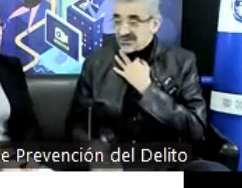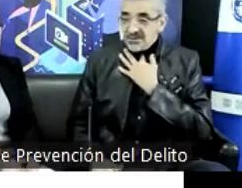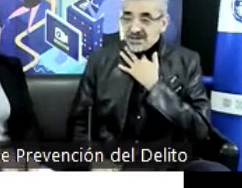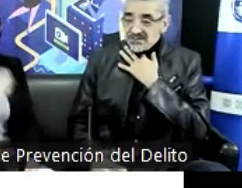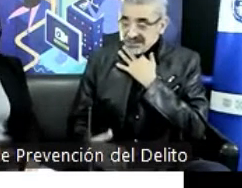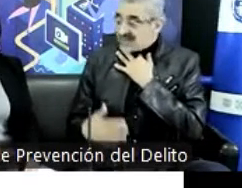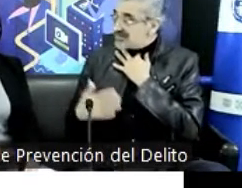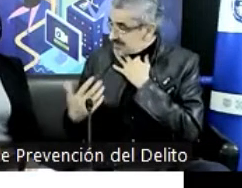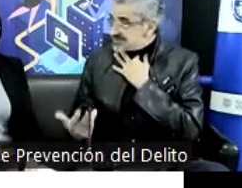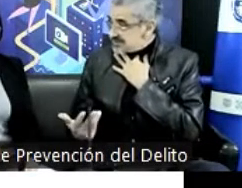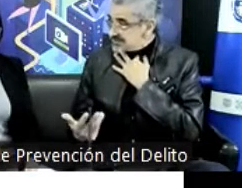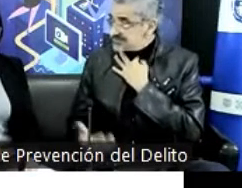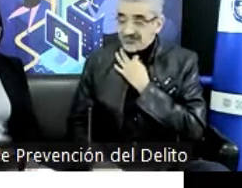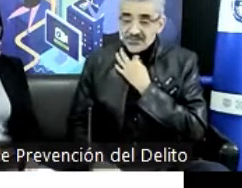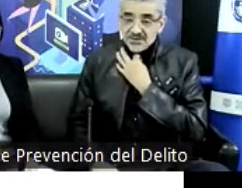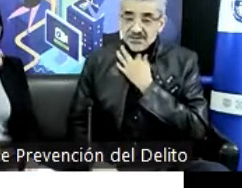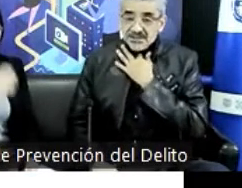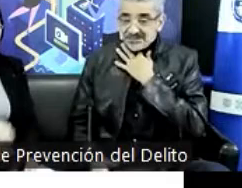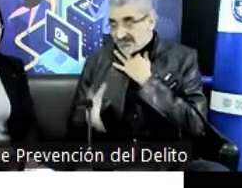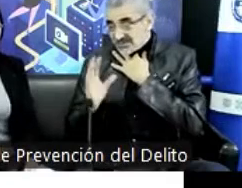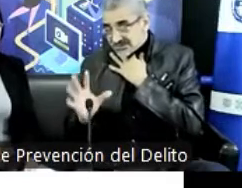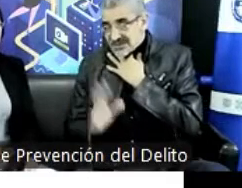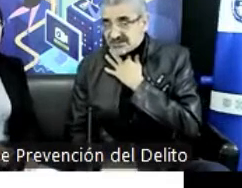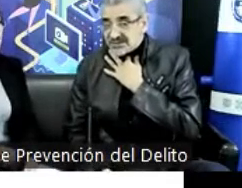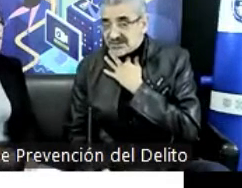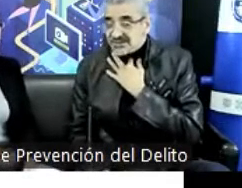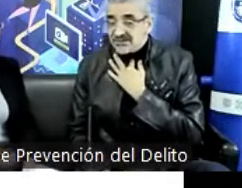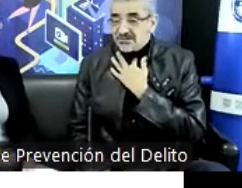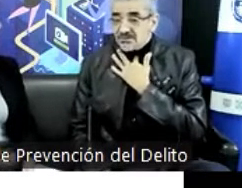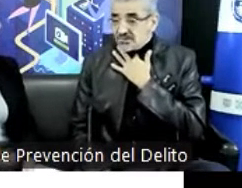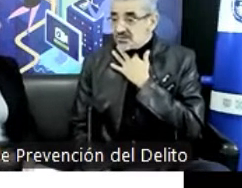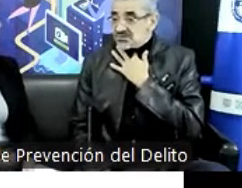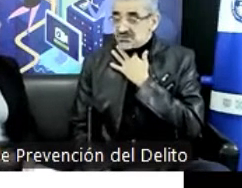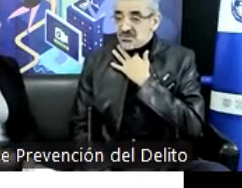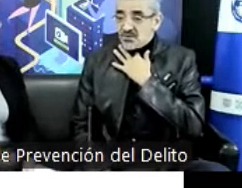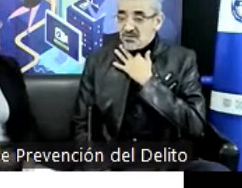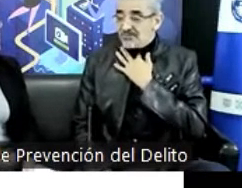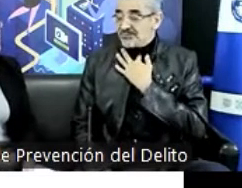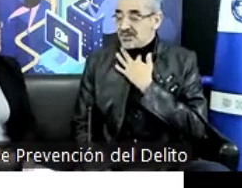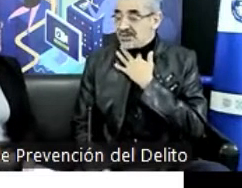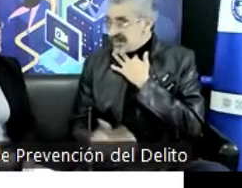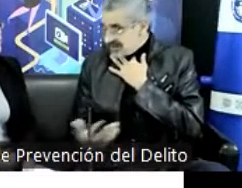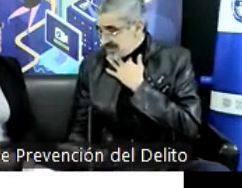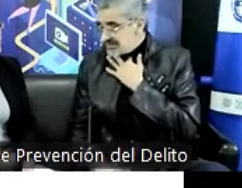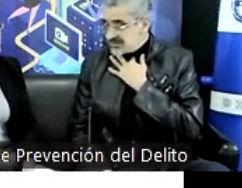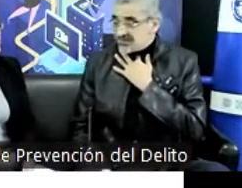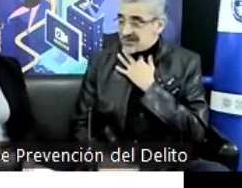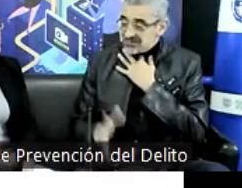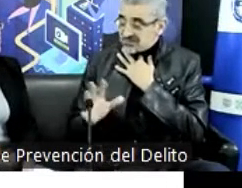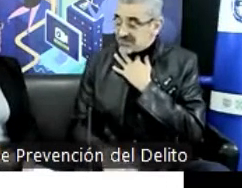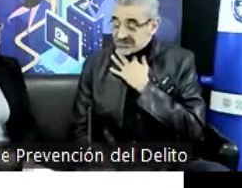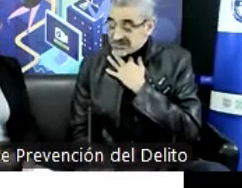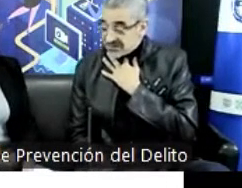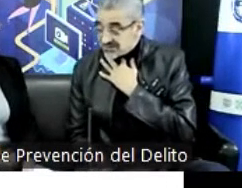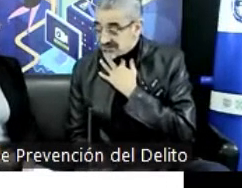salud a manera de prevención. Si la persona tiene un consumo leve, ahora